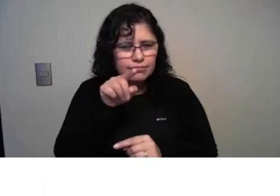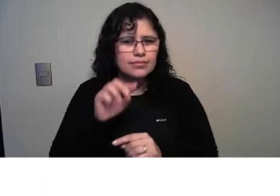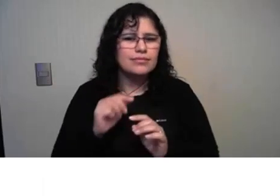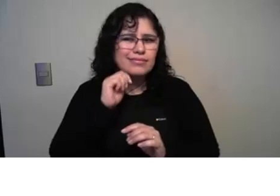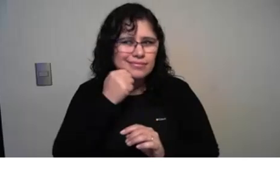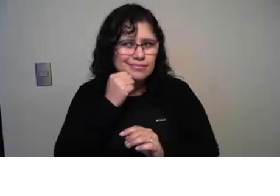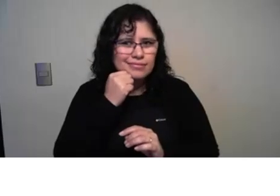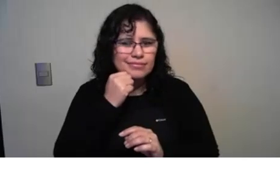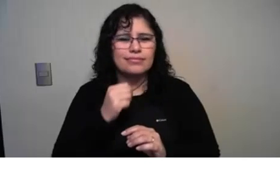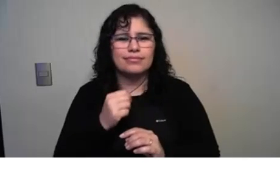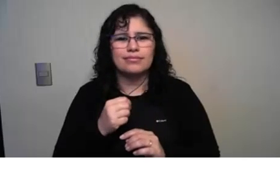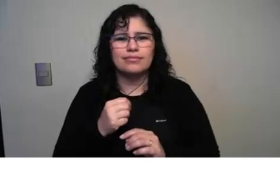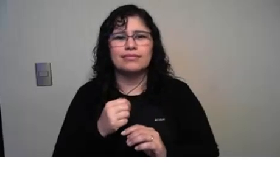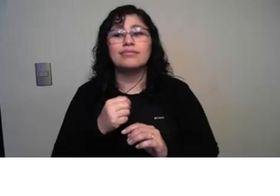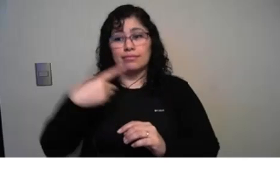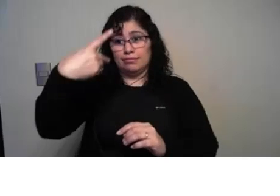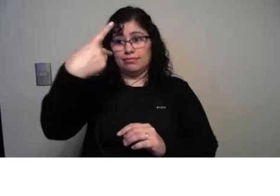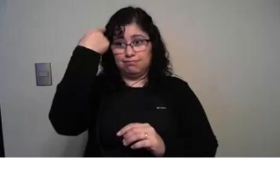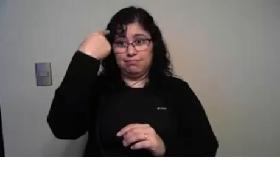corte sagital,